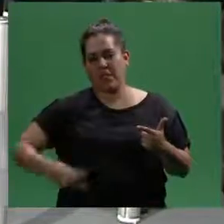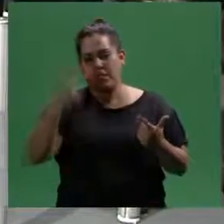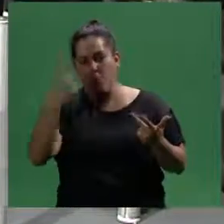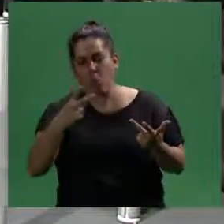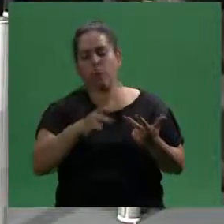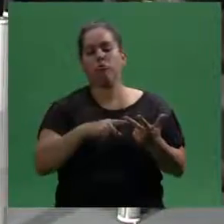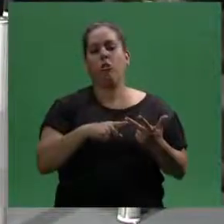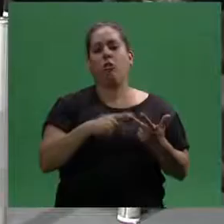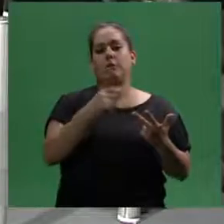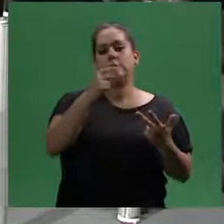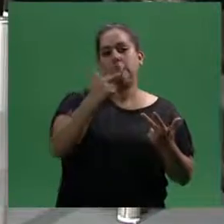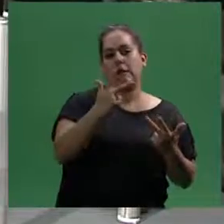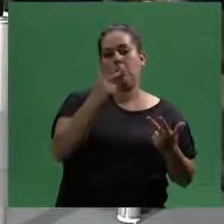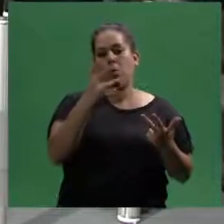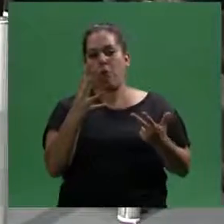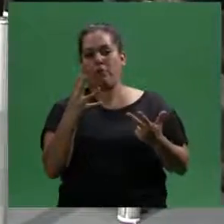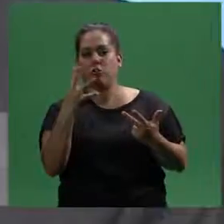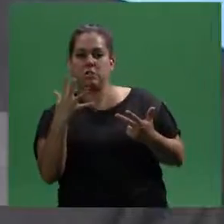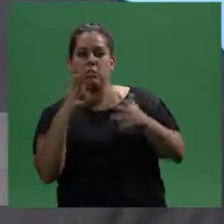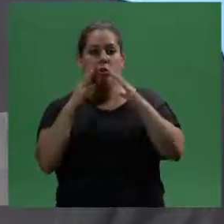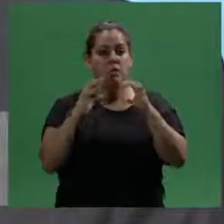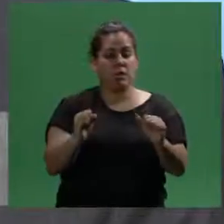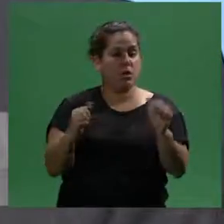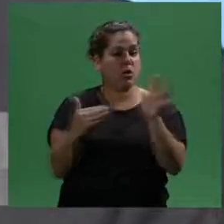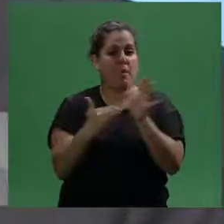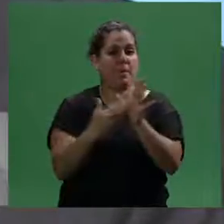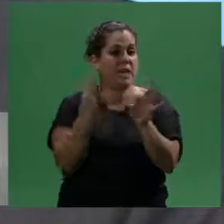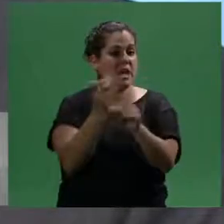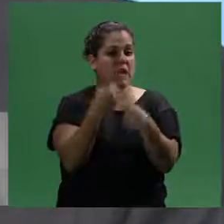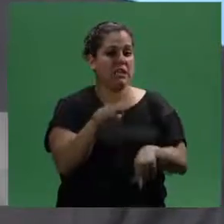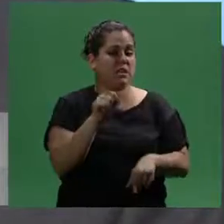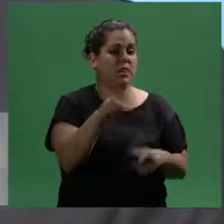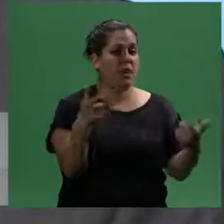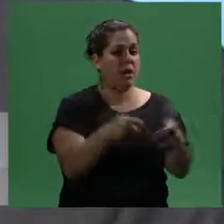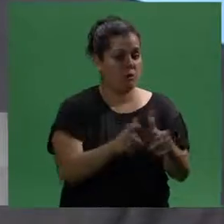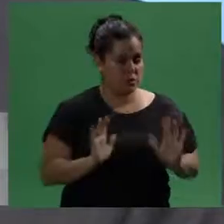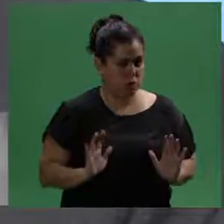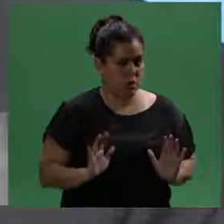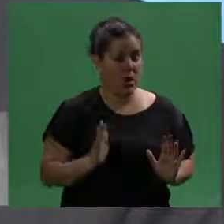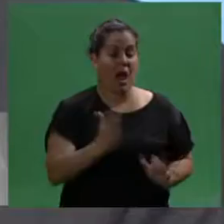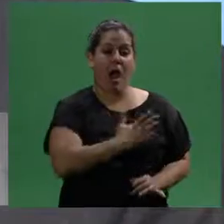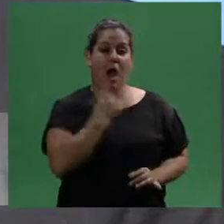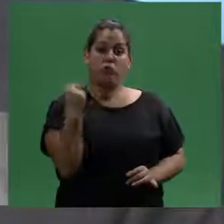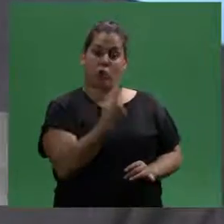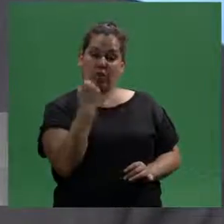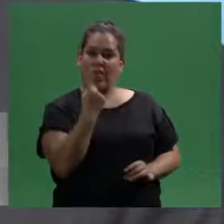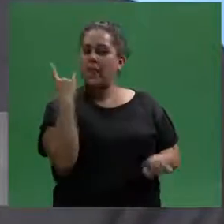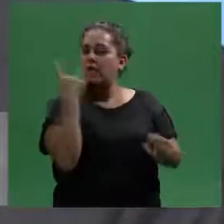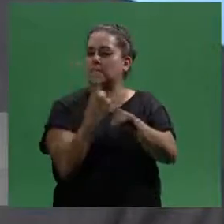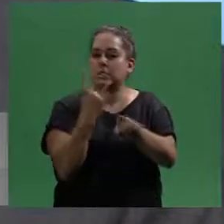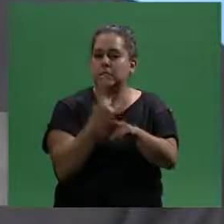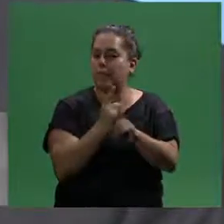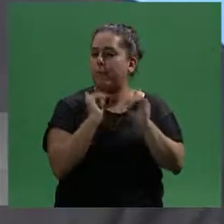segundo, y 3, 4 o 5 secretarios de acuerdo a las características de la comisión. Esas autoridades